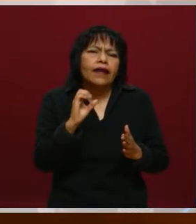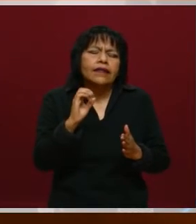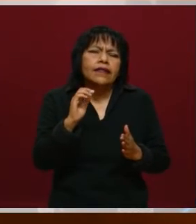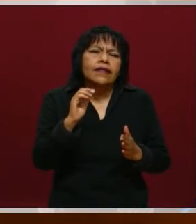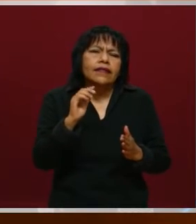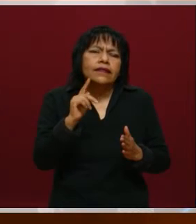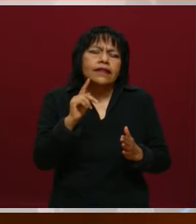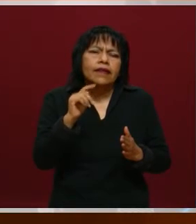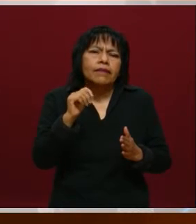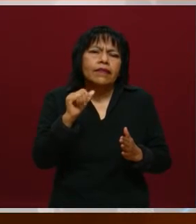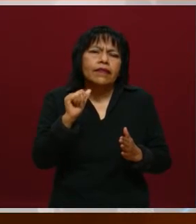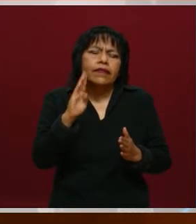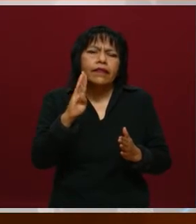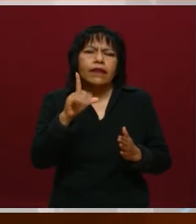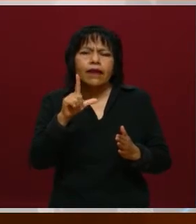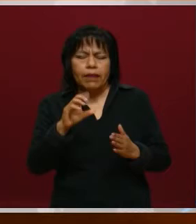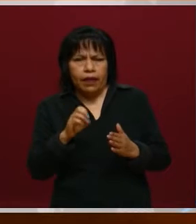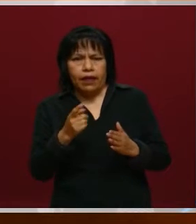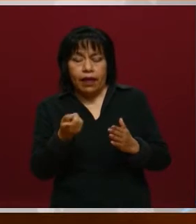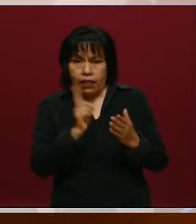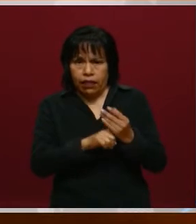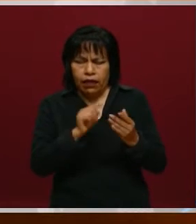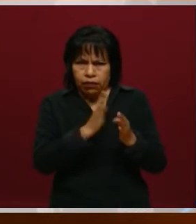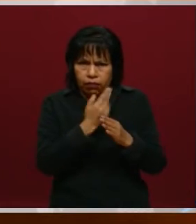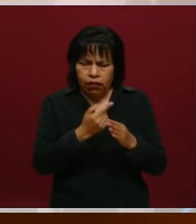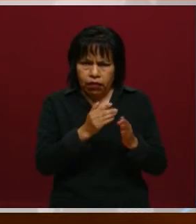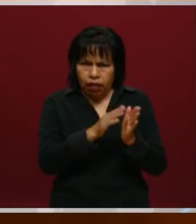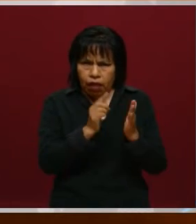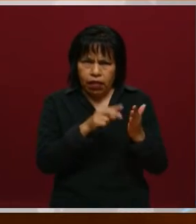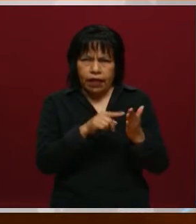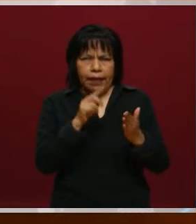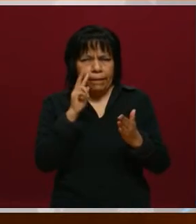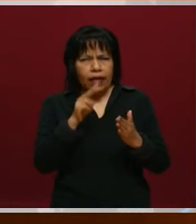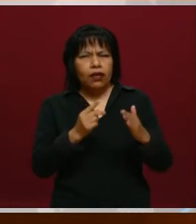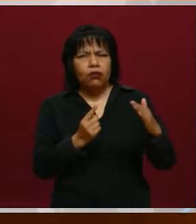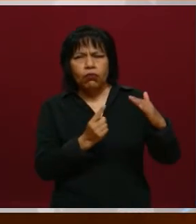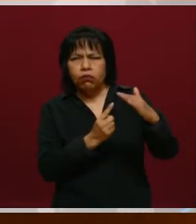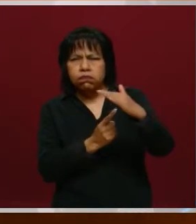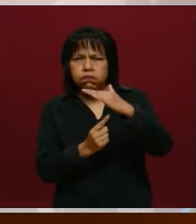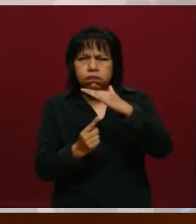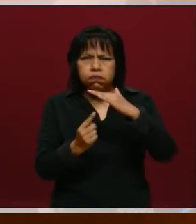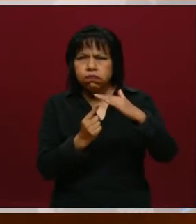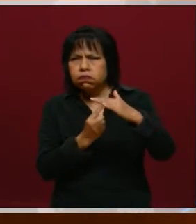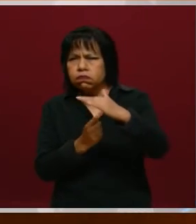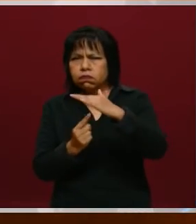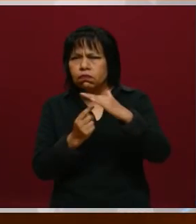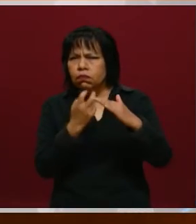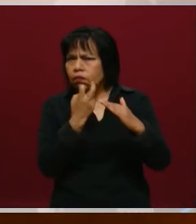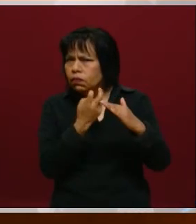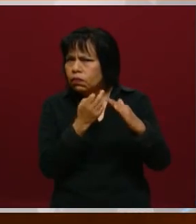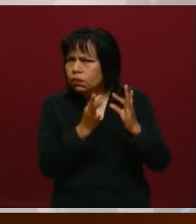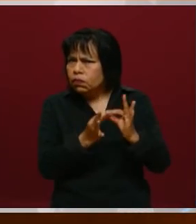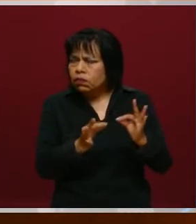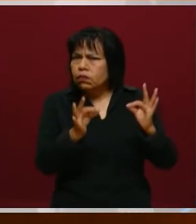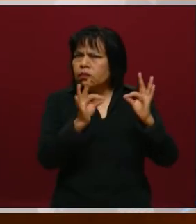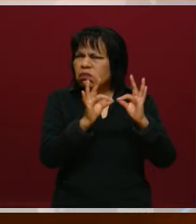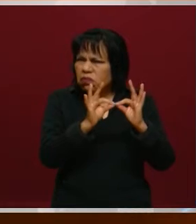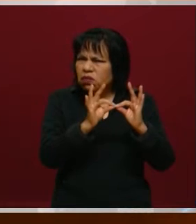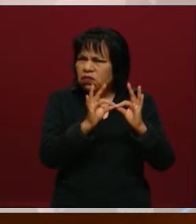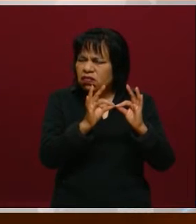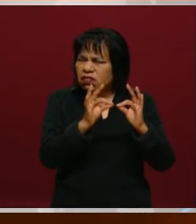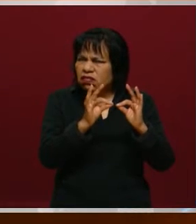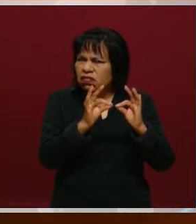las cartillas tratamos de que se vea el contexto que rodeó precisamente a estos personajes